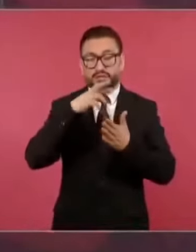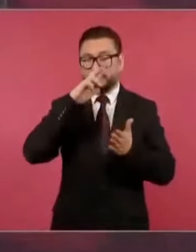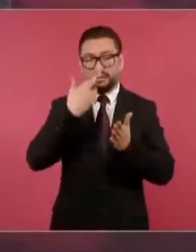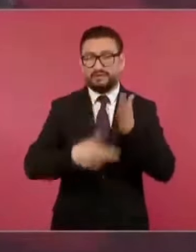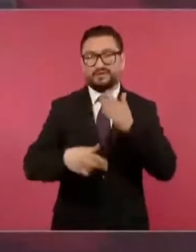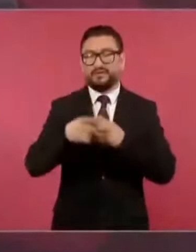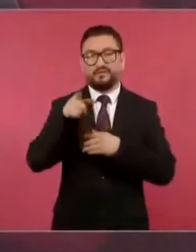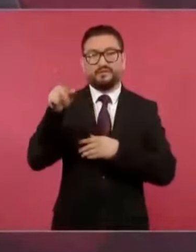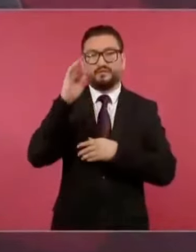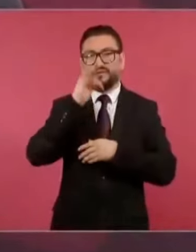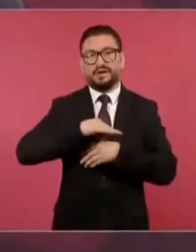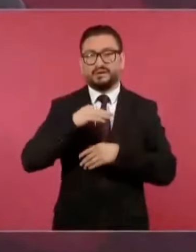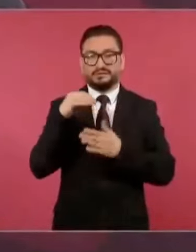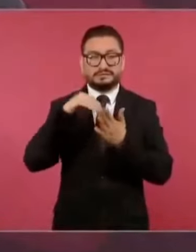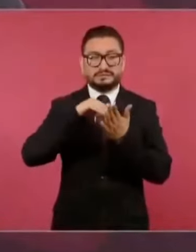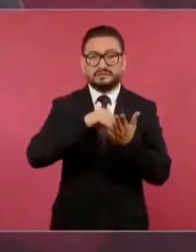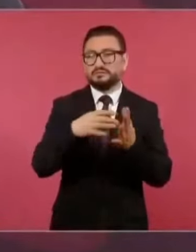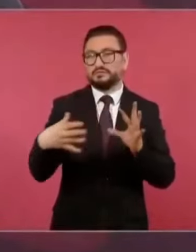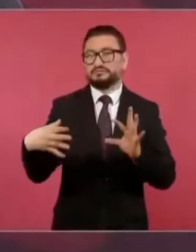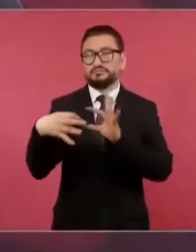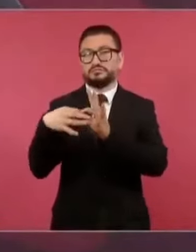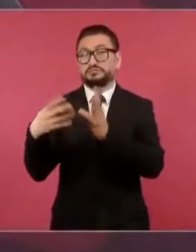pues no es buena escuela.